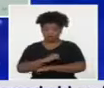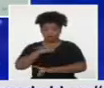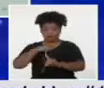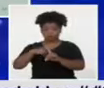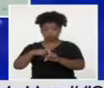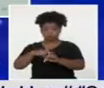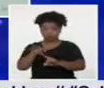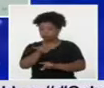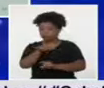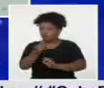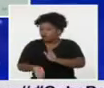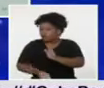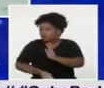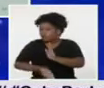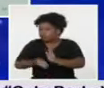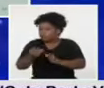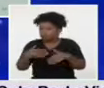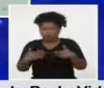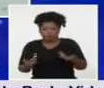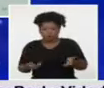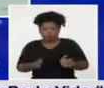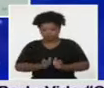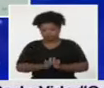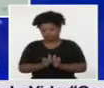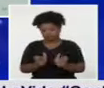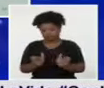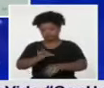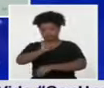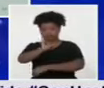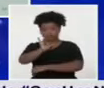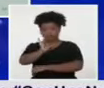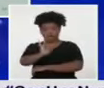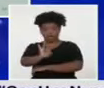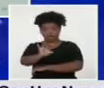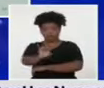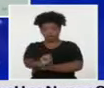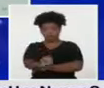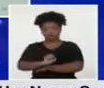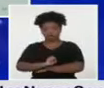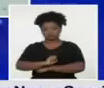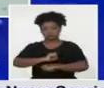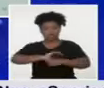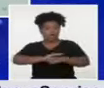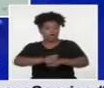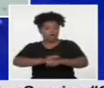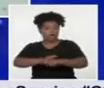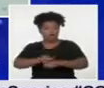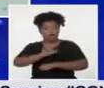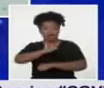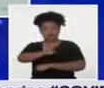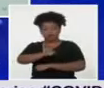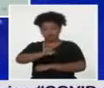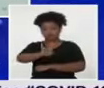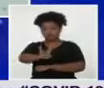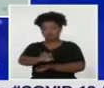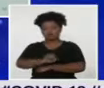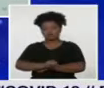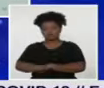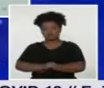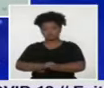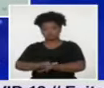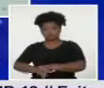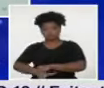San Miguel del Padrón con 70, Arroyo Naranjo con 69, Boyero